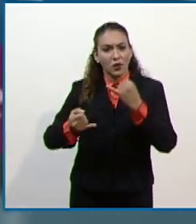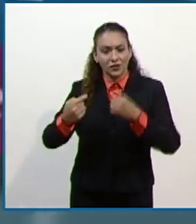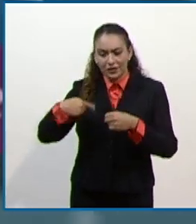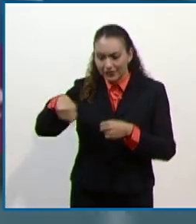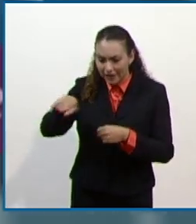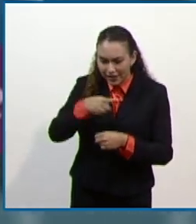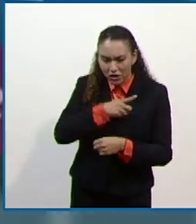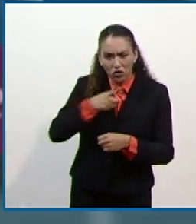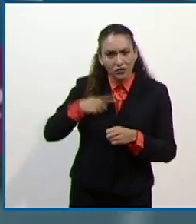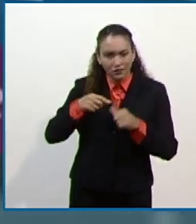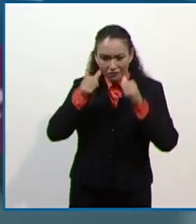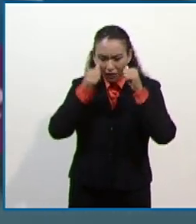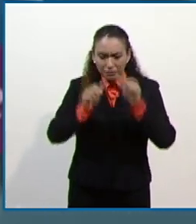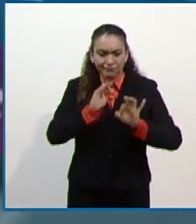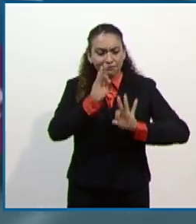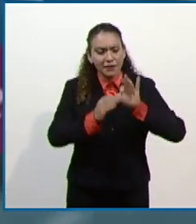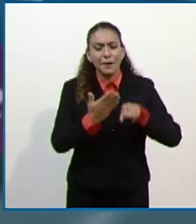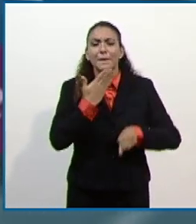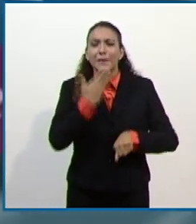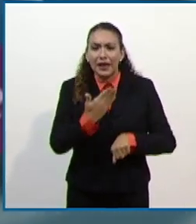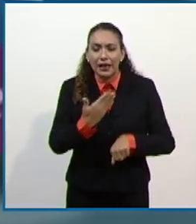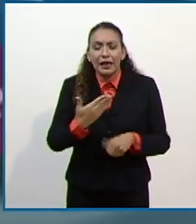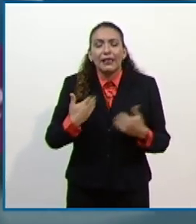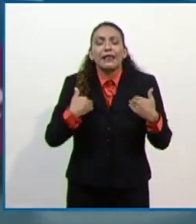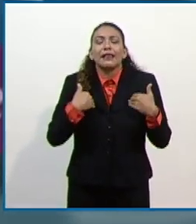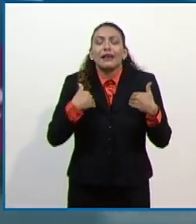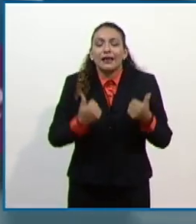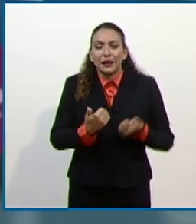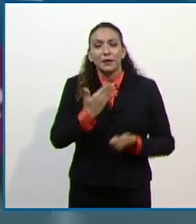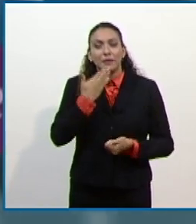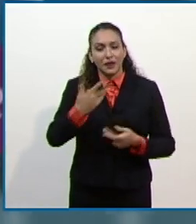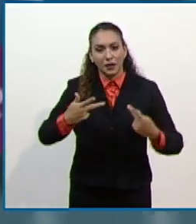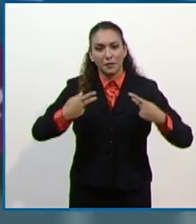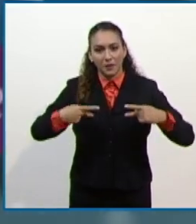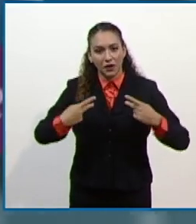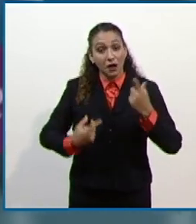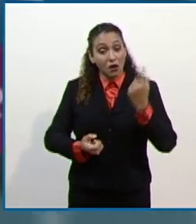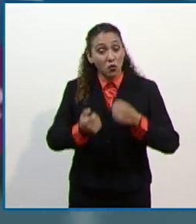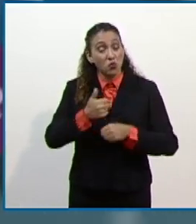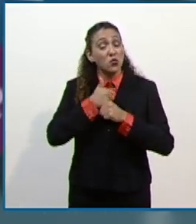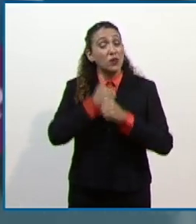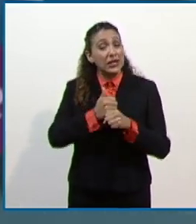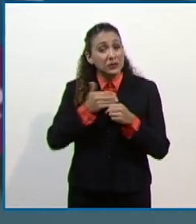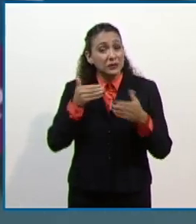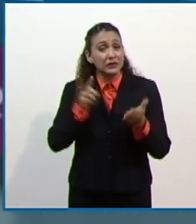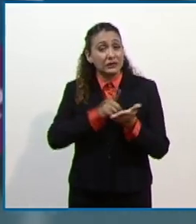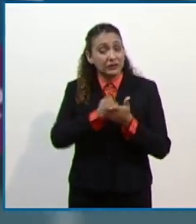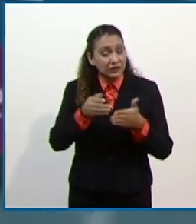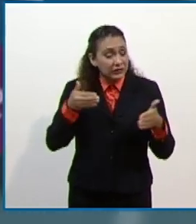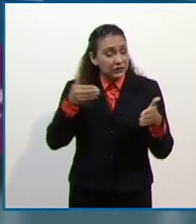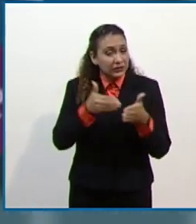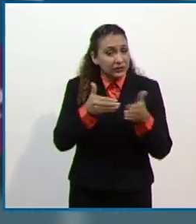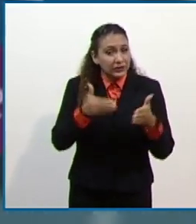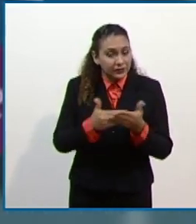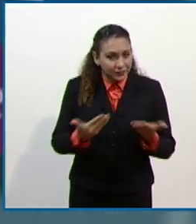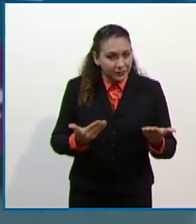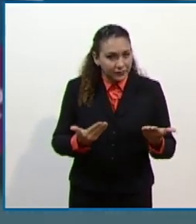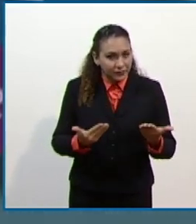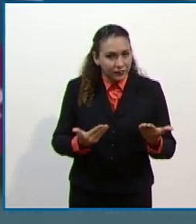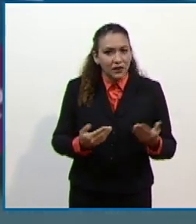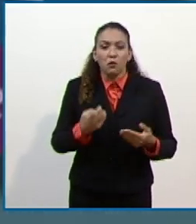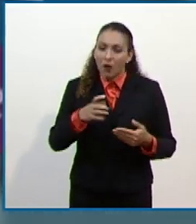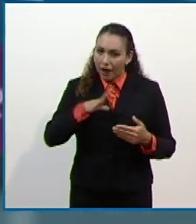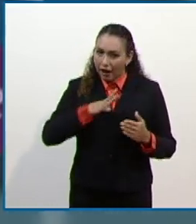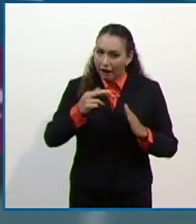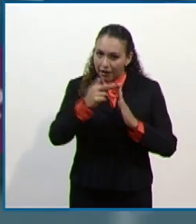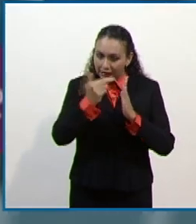sensibilidad y esas herramientas elementales para llevar a cabo nuestro trabajo. ¿Esto qué implica? Que contamos con